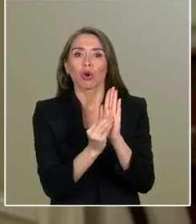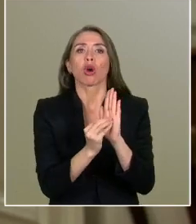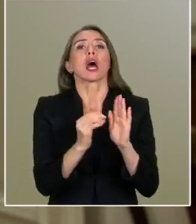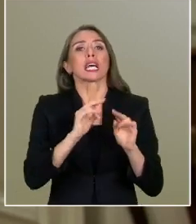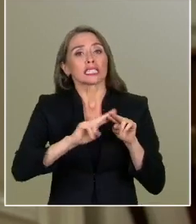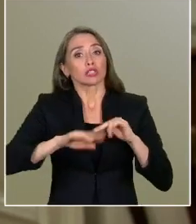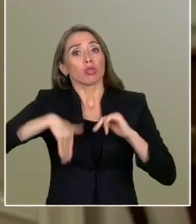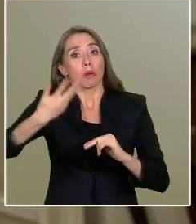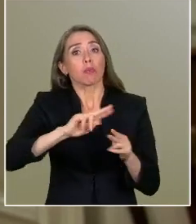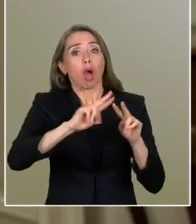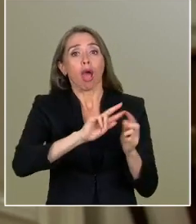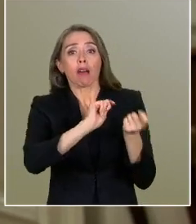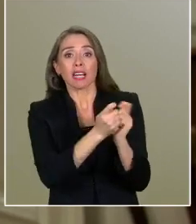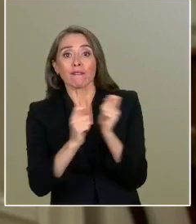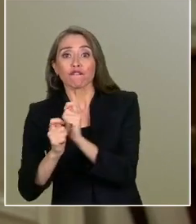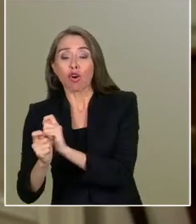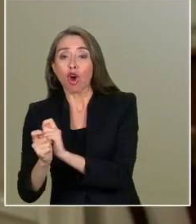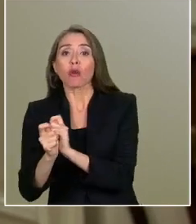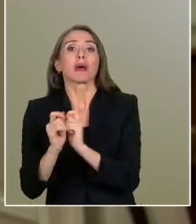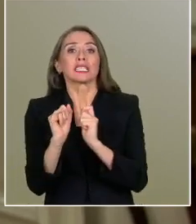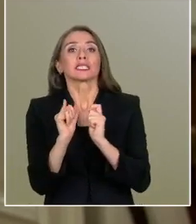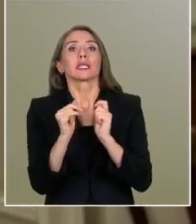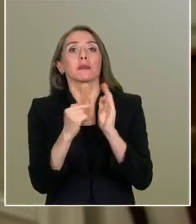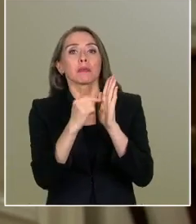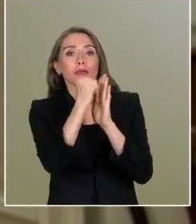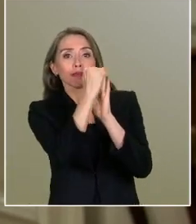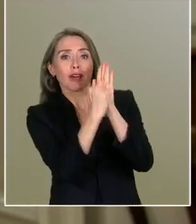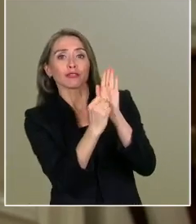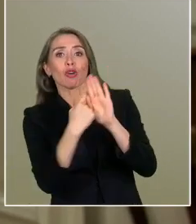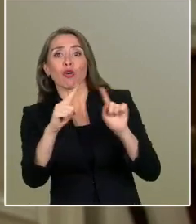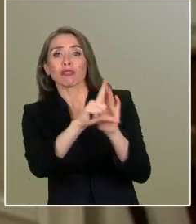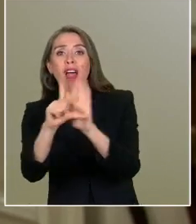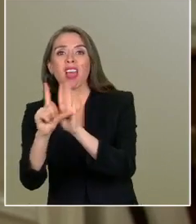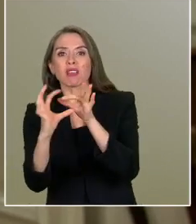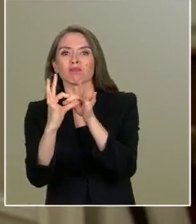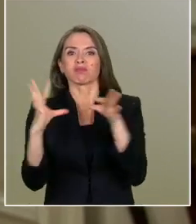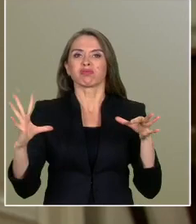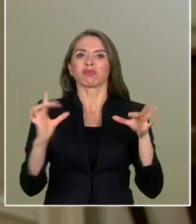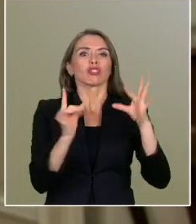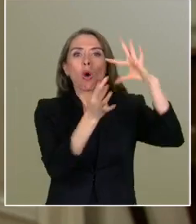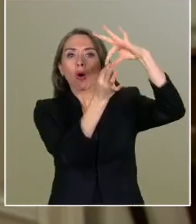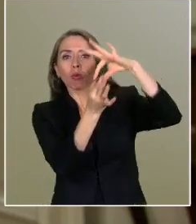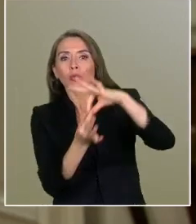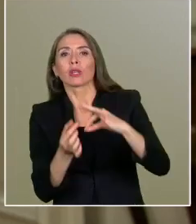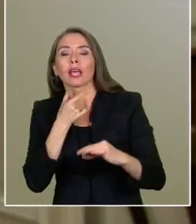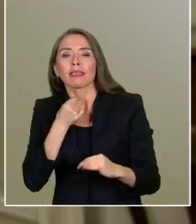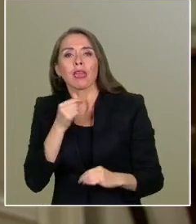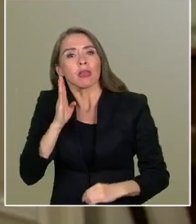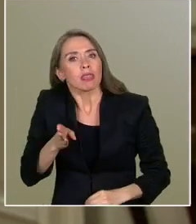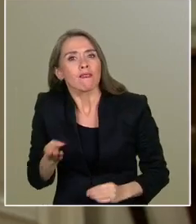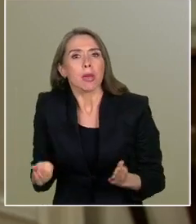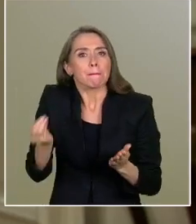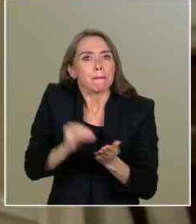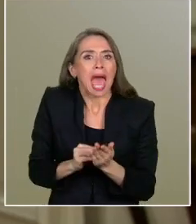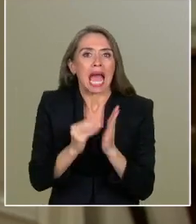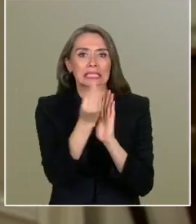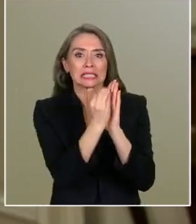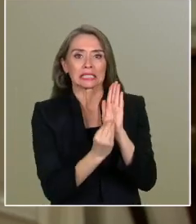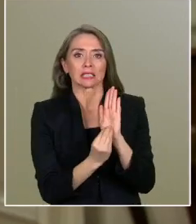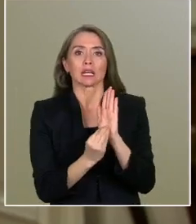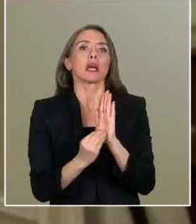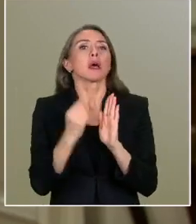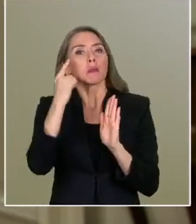reformas válidas pero sin coherencia con el resto de las disposiciones tenemos el deber de aspirar a más y no quedarnos con un